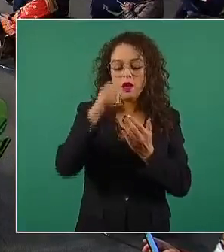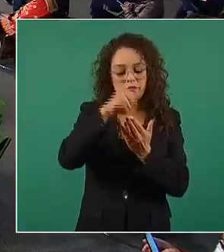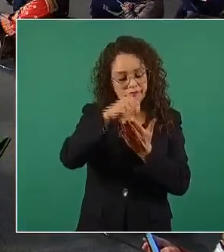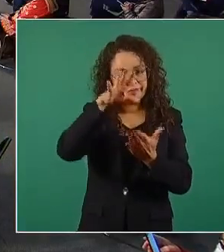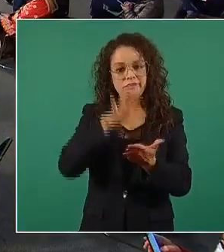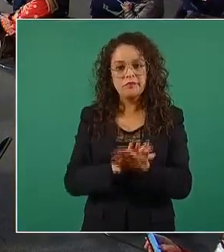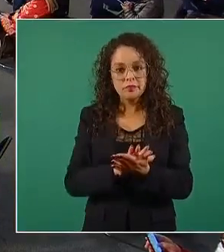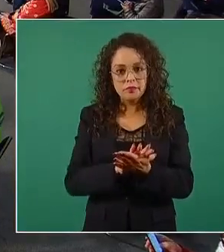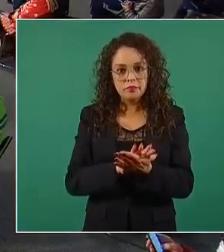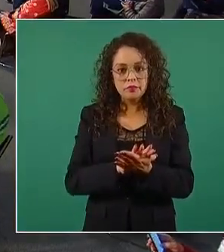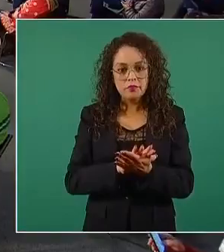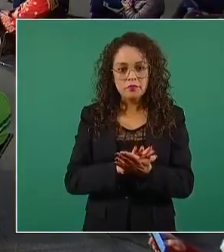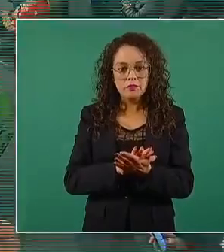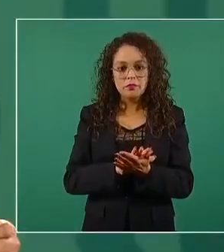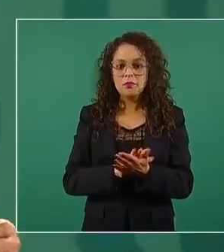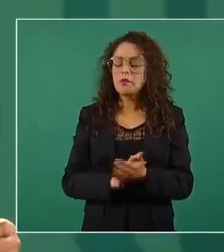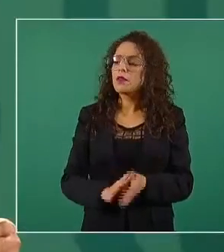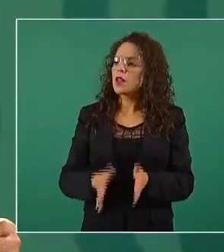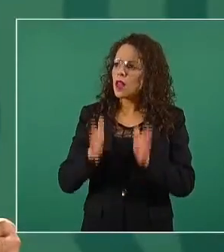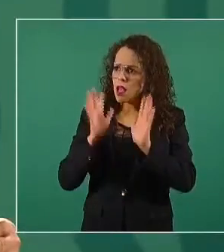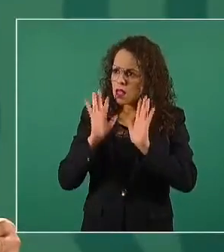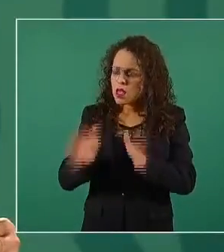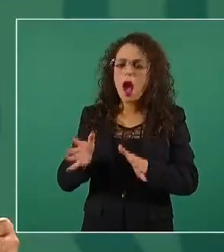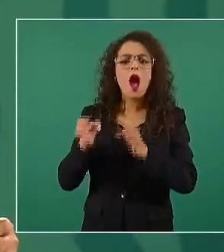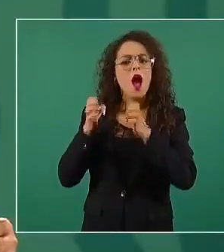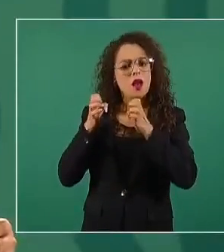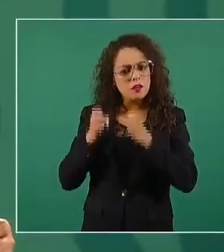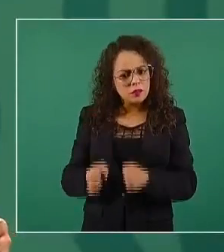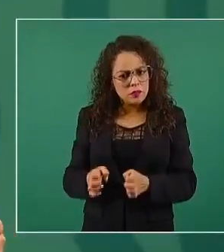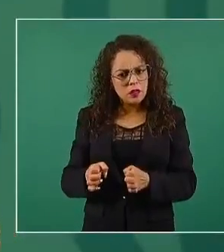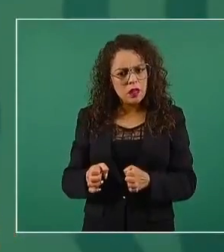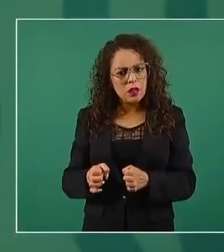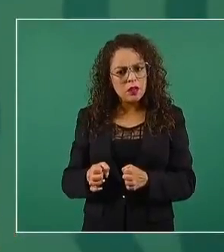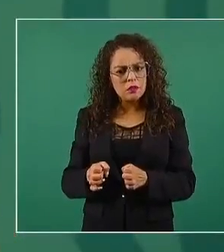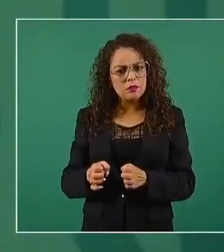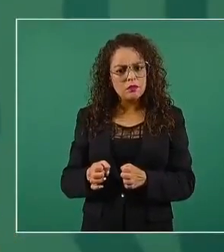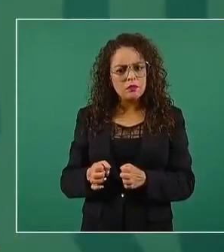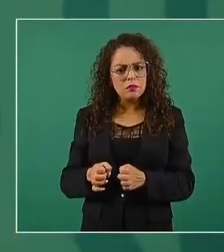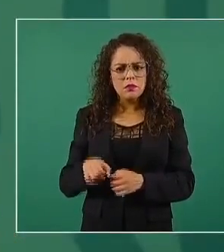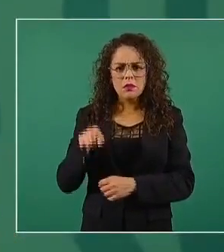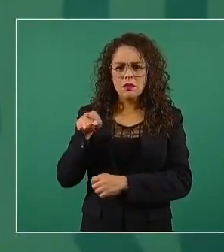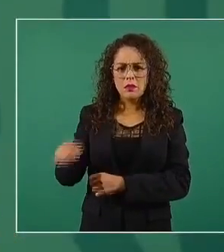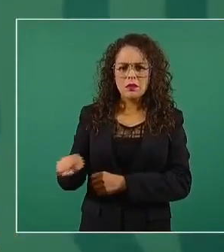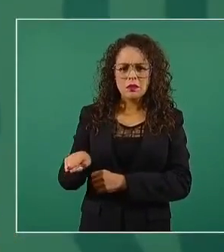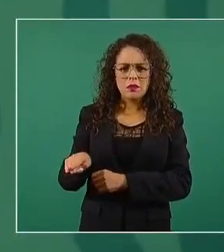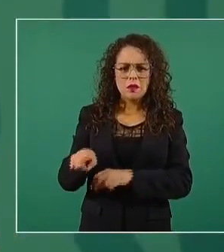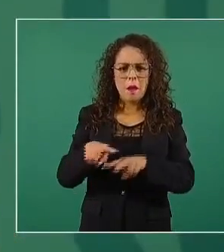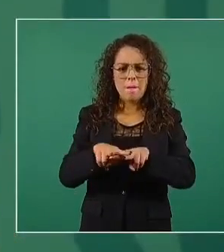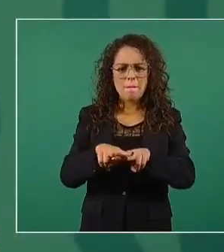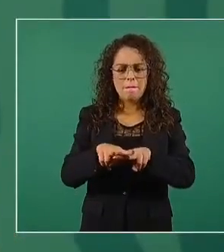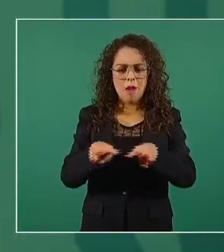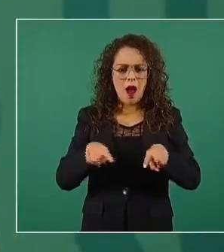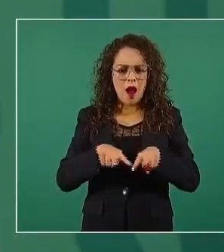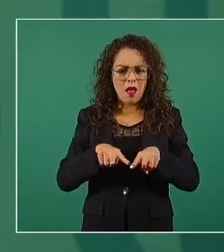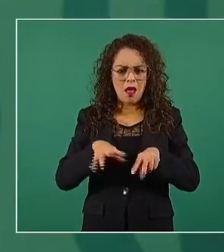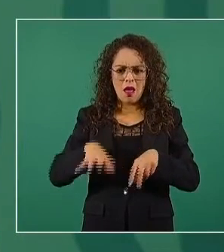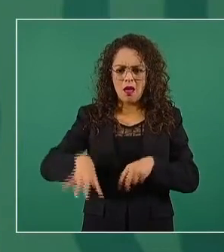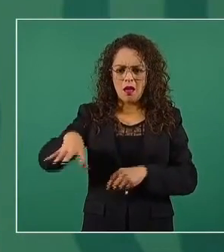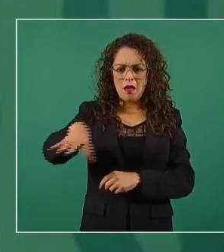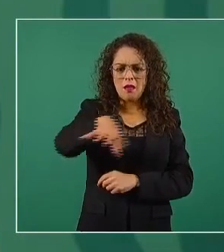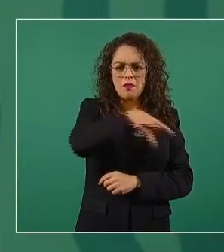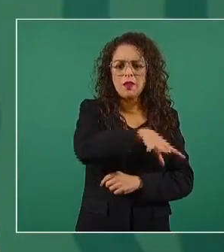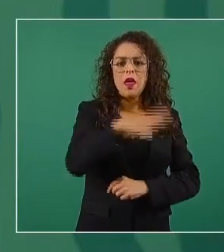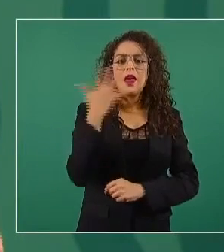están incluidos. En el caso de los parques, son 10 parques